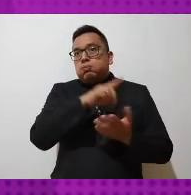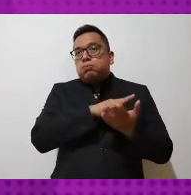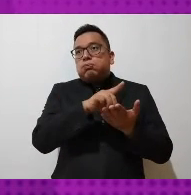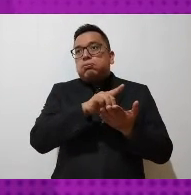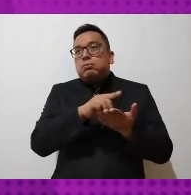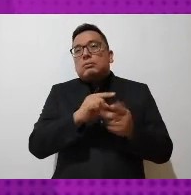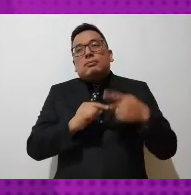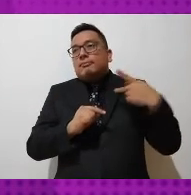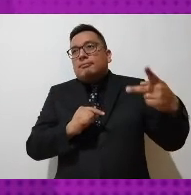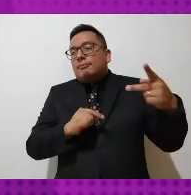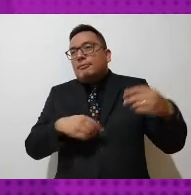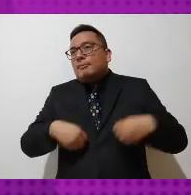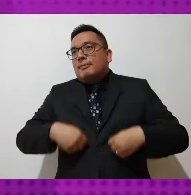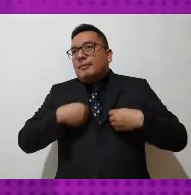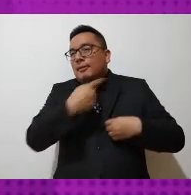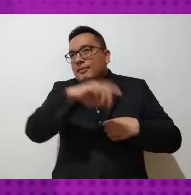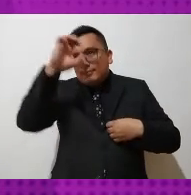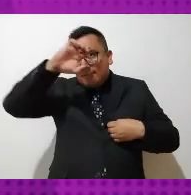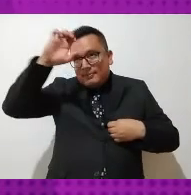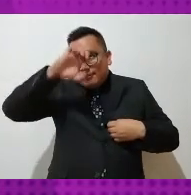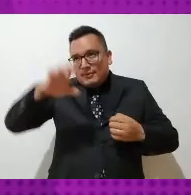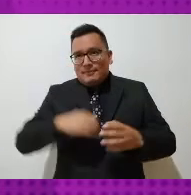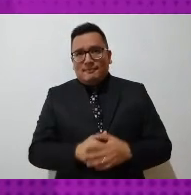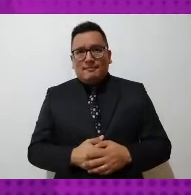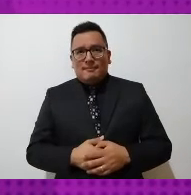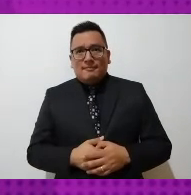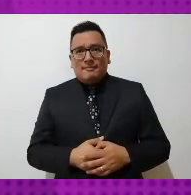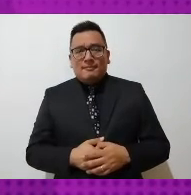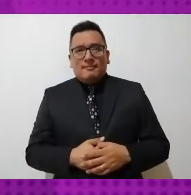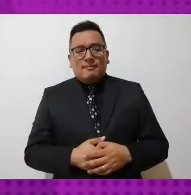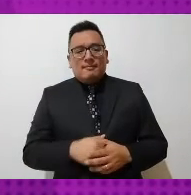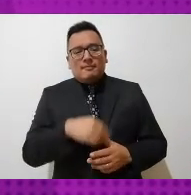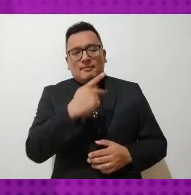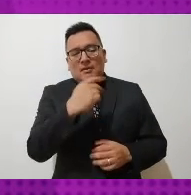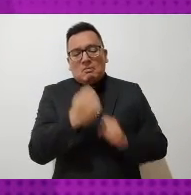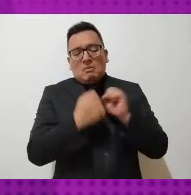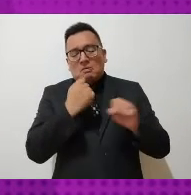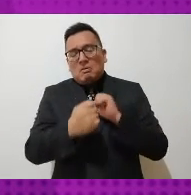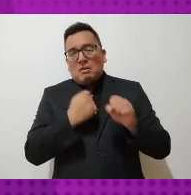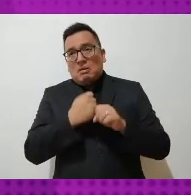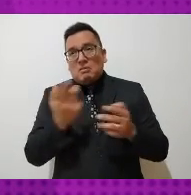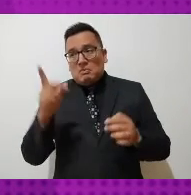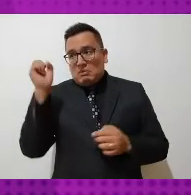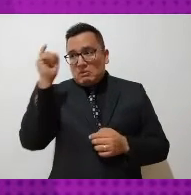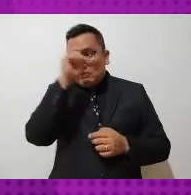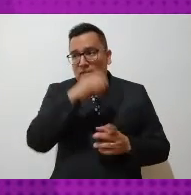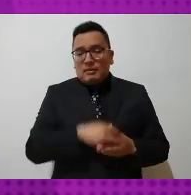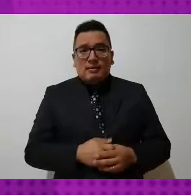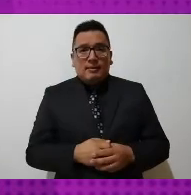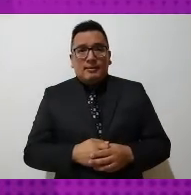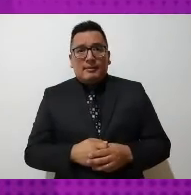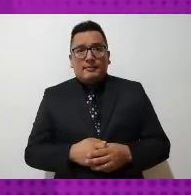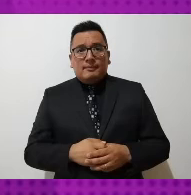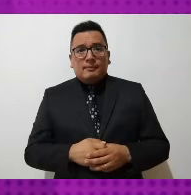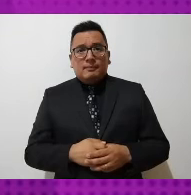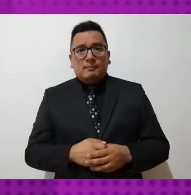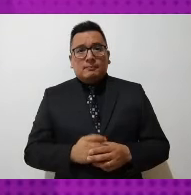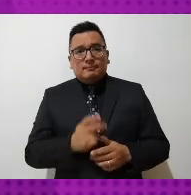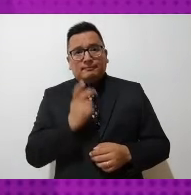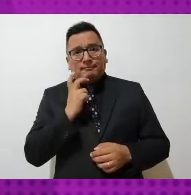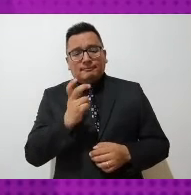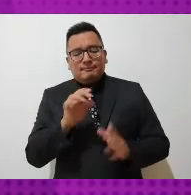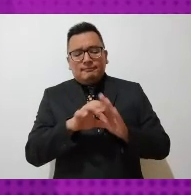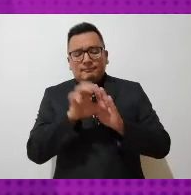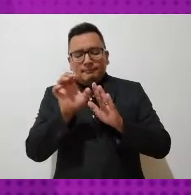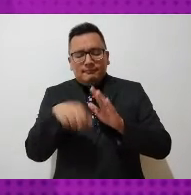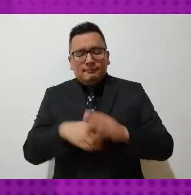quienes a diario viven las diferentes formas de discriminación, tanto histórica como estructural, ¿no? De sus sistemas. Y en ese sentido,